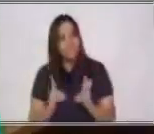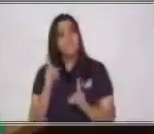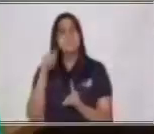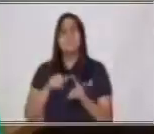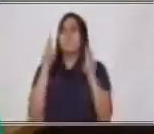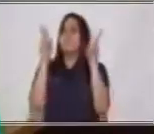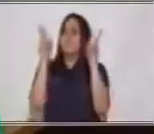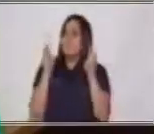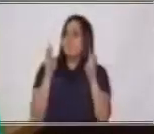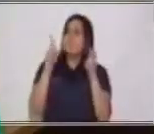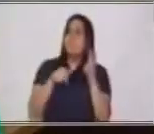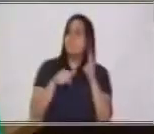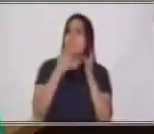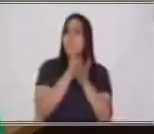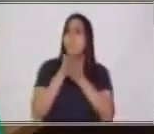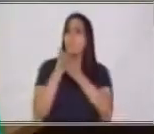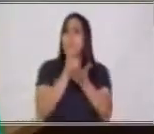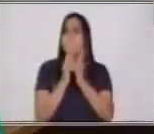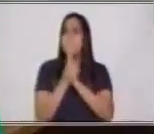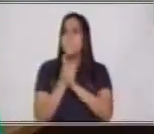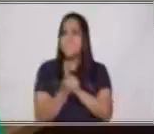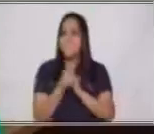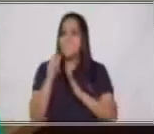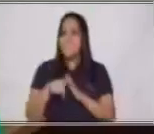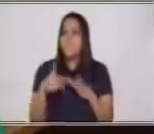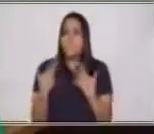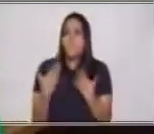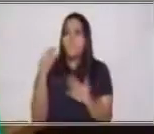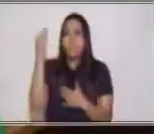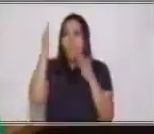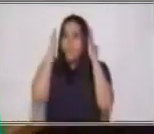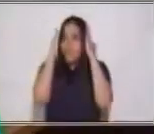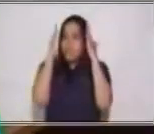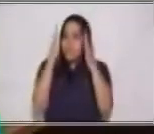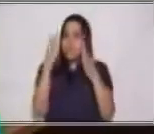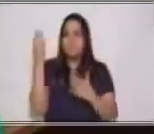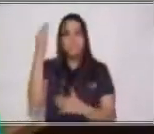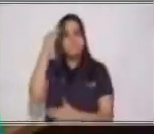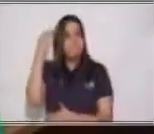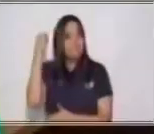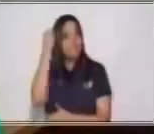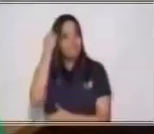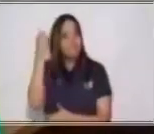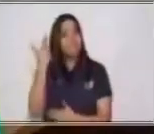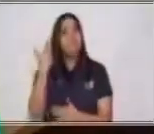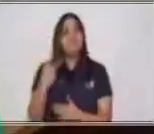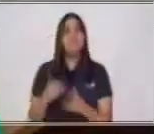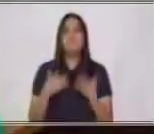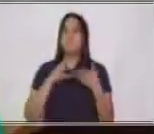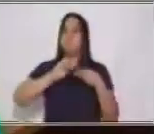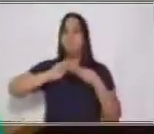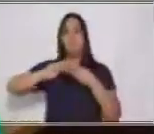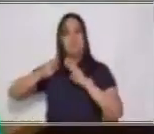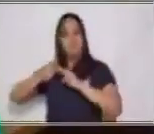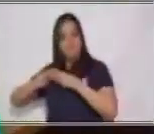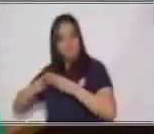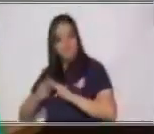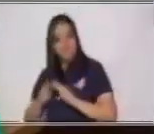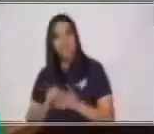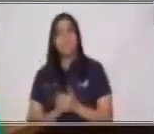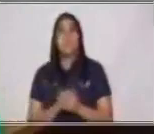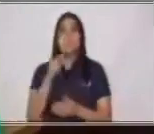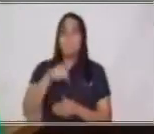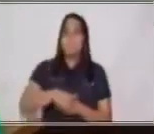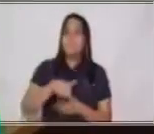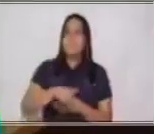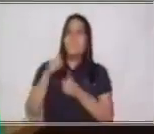tema le ayudará a ejercitar habilidades y destrezas como la atención, memoria y habilidad numérica. Y hoy